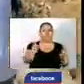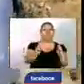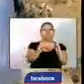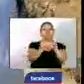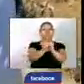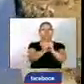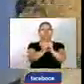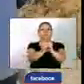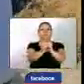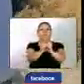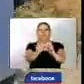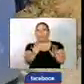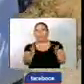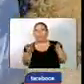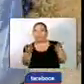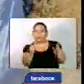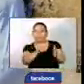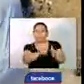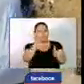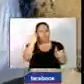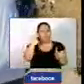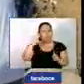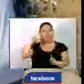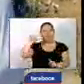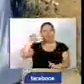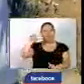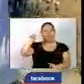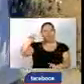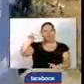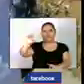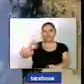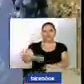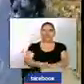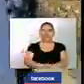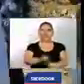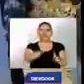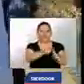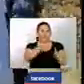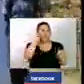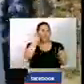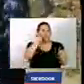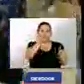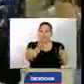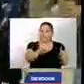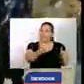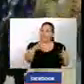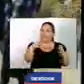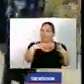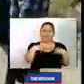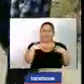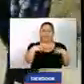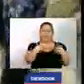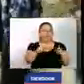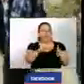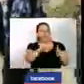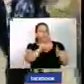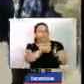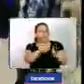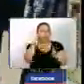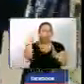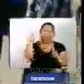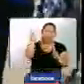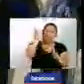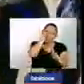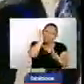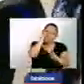realidad al encontrar a José Neftali Castillo un hombre con una vida realizada pero sin el amor de